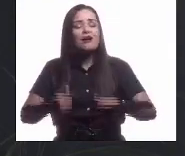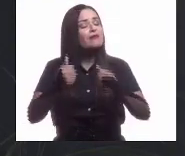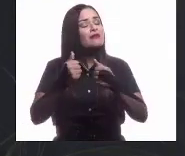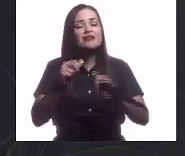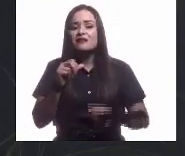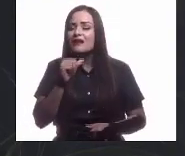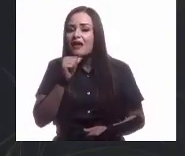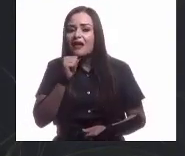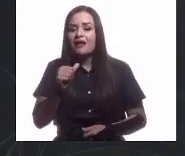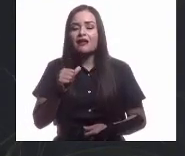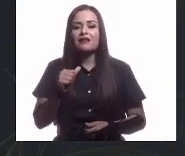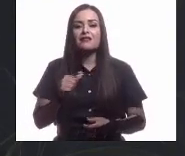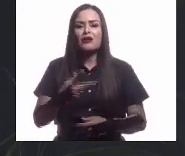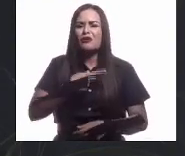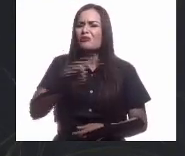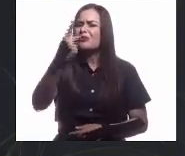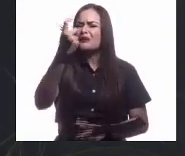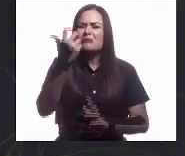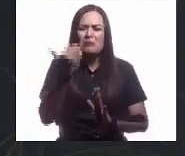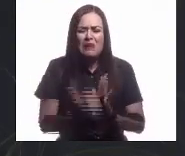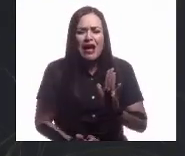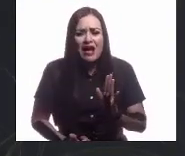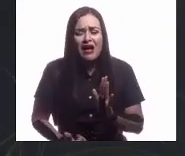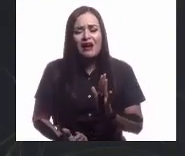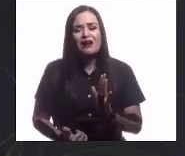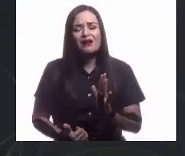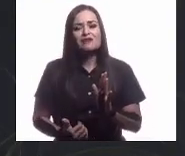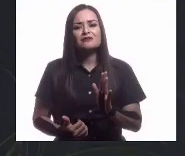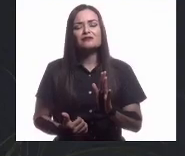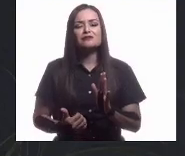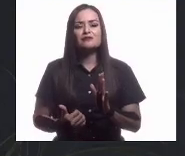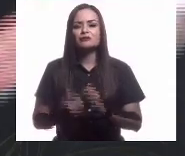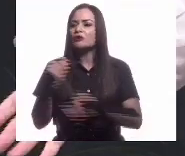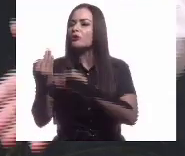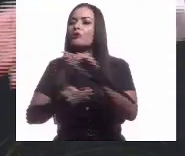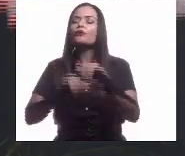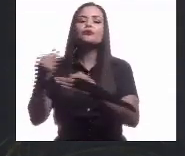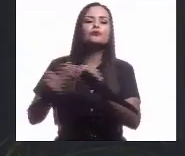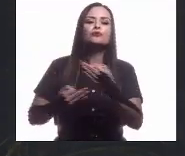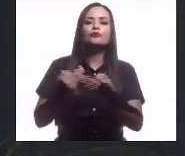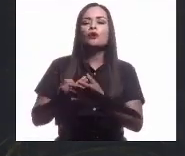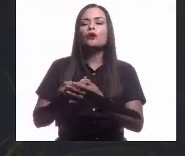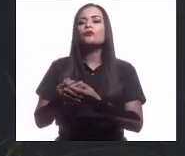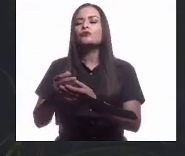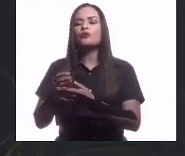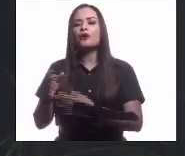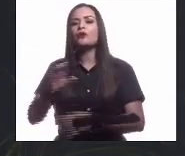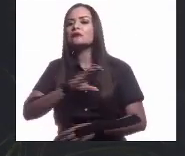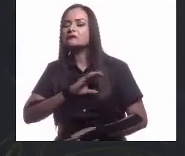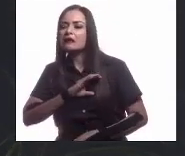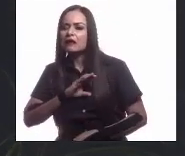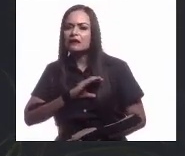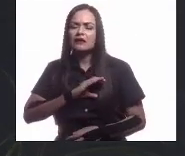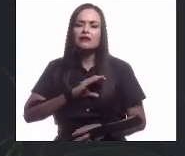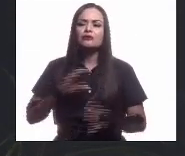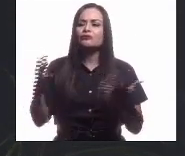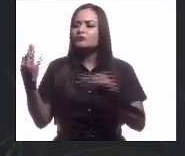miseria, con menos pobreza, con mayor empatía para entendernos, para respetarnos, pese a nuestras